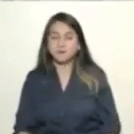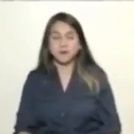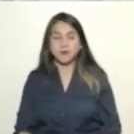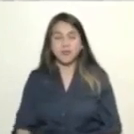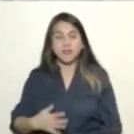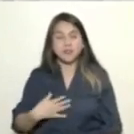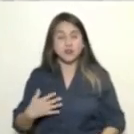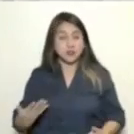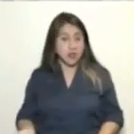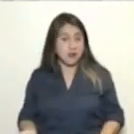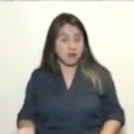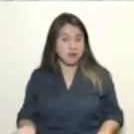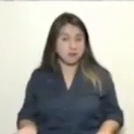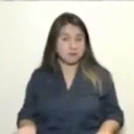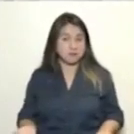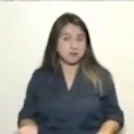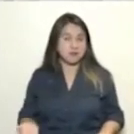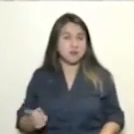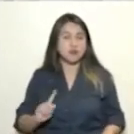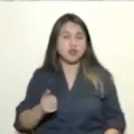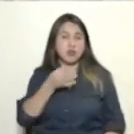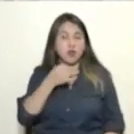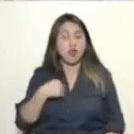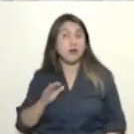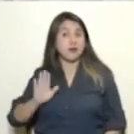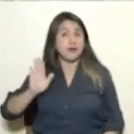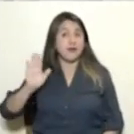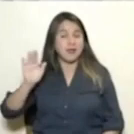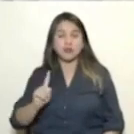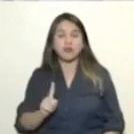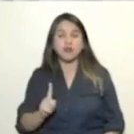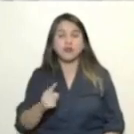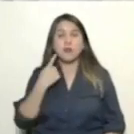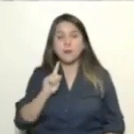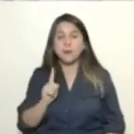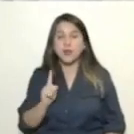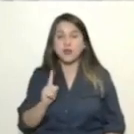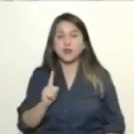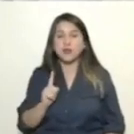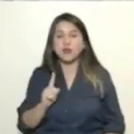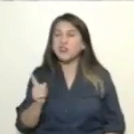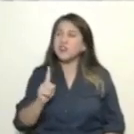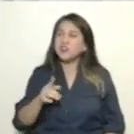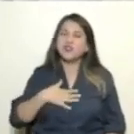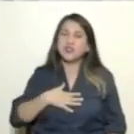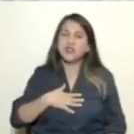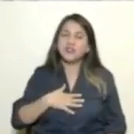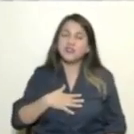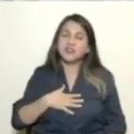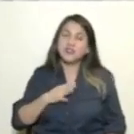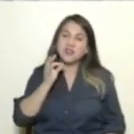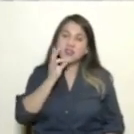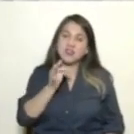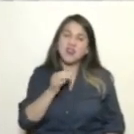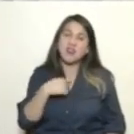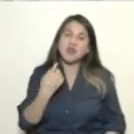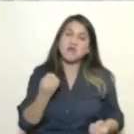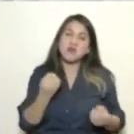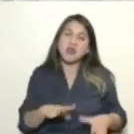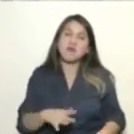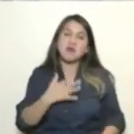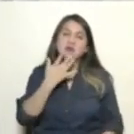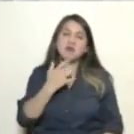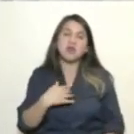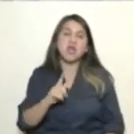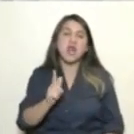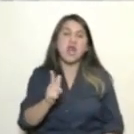Yo estaba de eventual, no digo candidato ni mucho menos, pero lo que no quería era que se dijera perdimos porque Lagos no